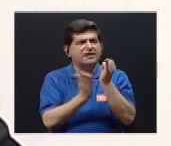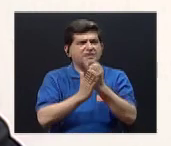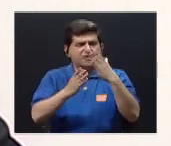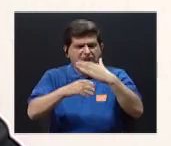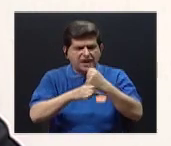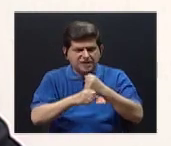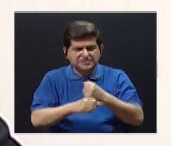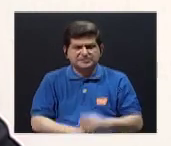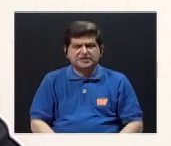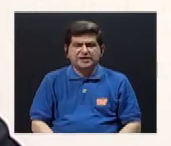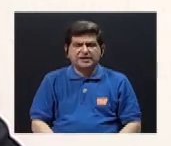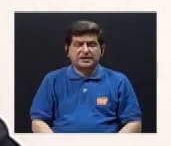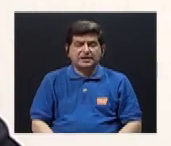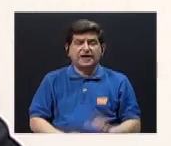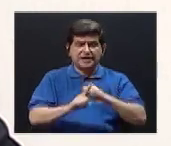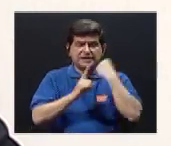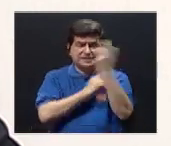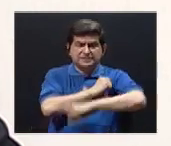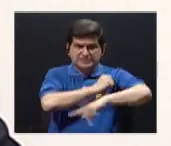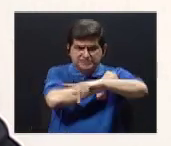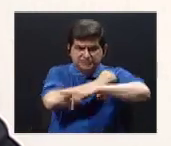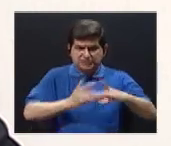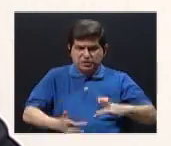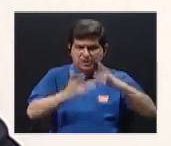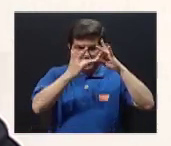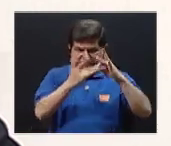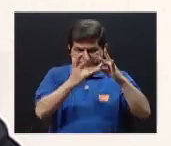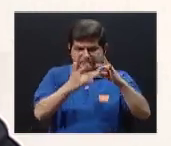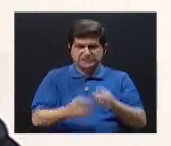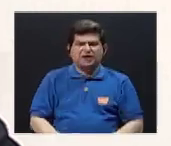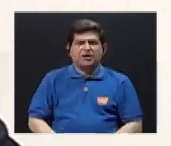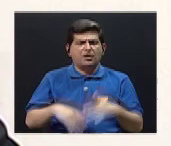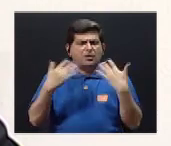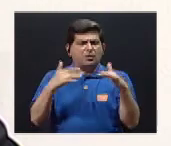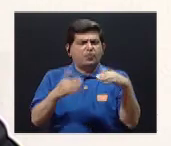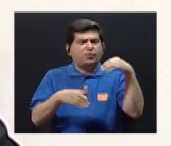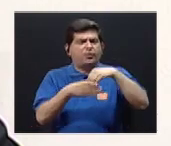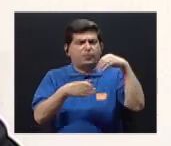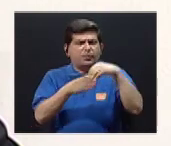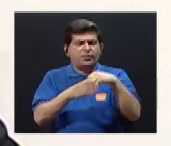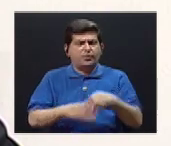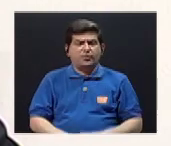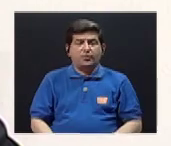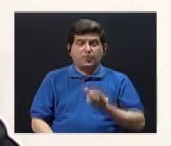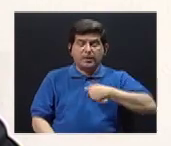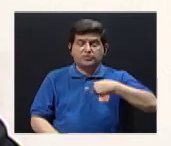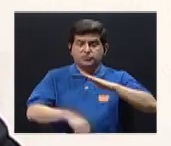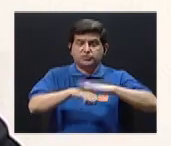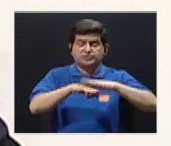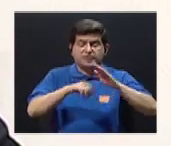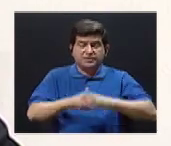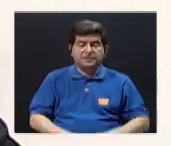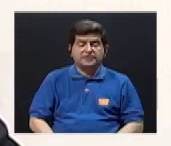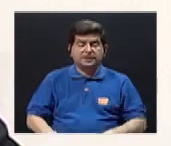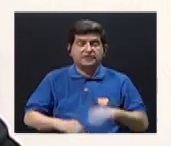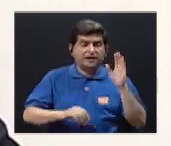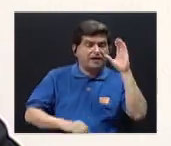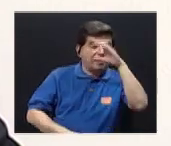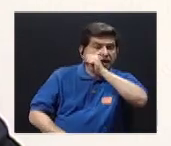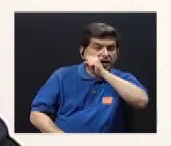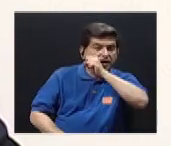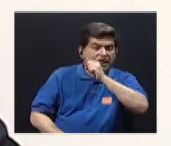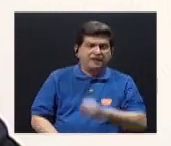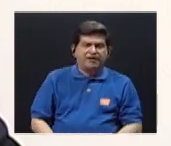La investigación que hicimos particularmente en el Estado de la Nación, yo creo que nos aportó mucho a esto, nos abrió mucho los ojos, nos hizo irnos